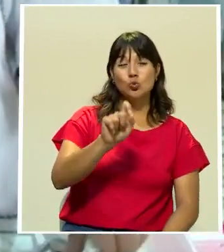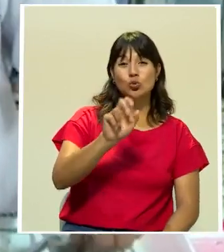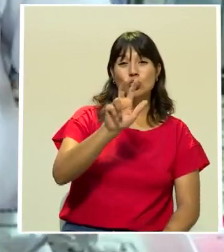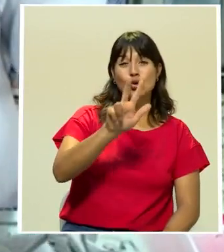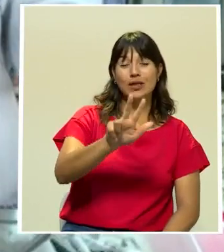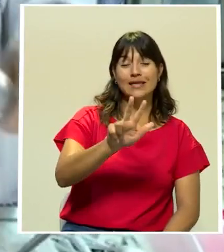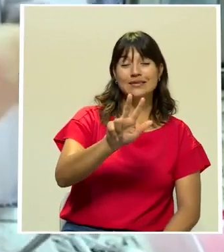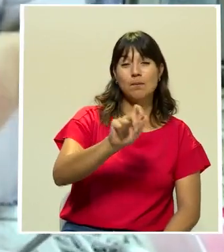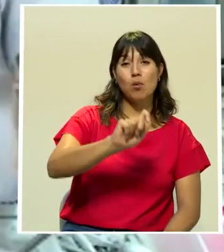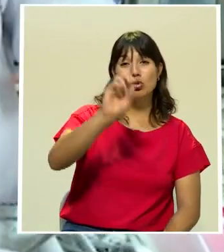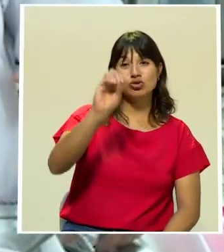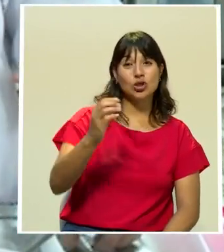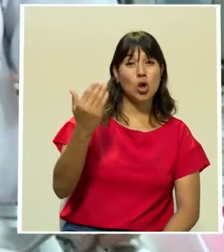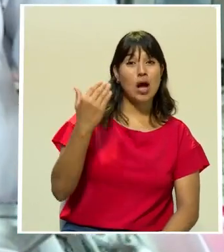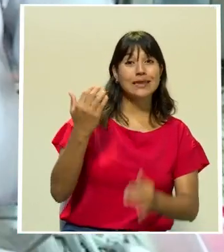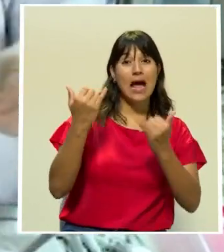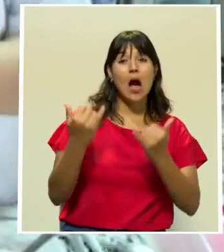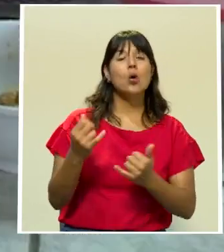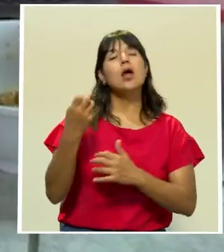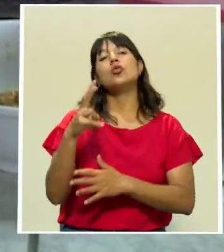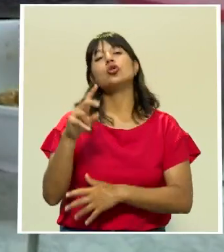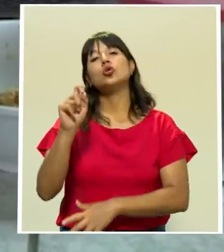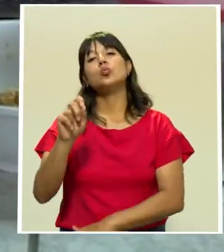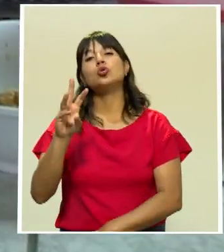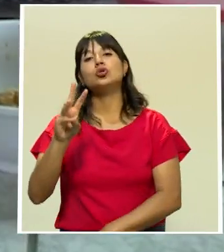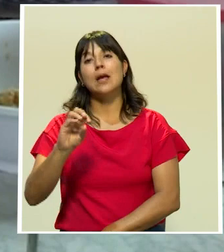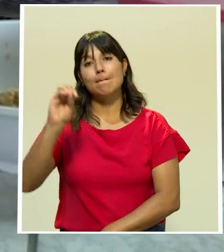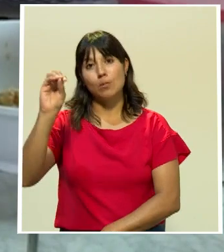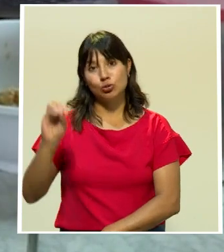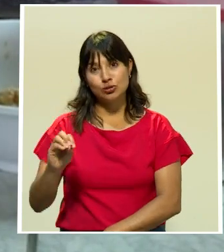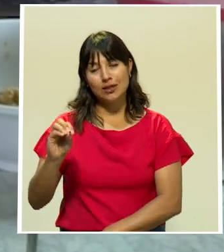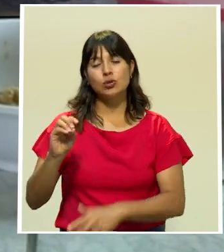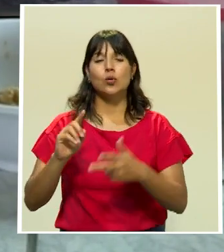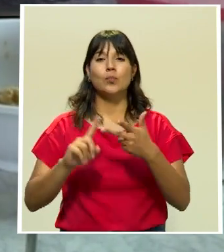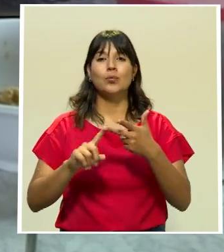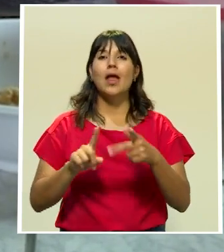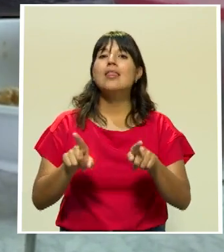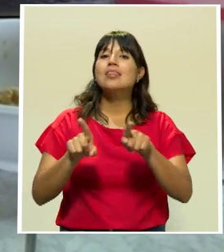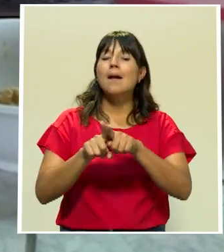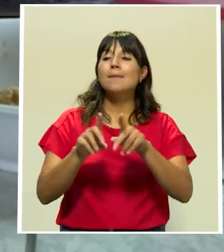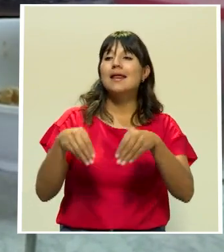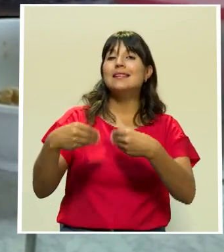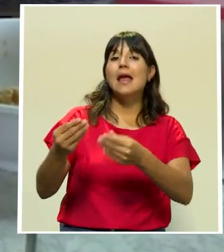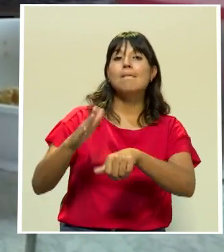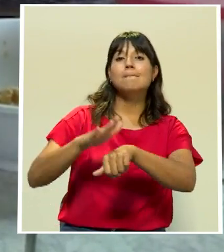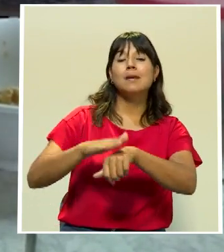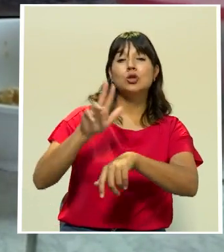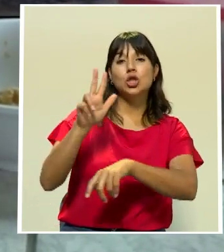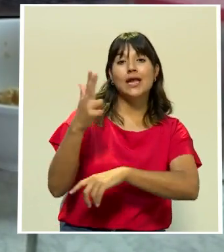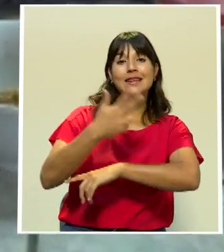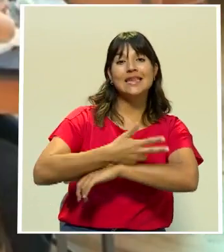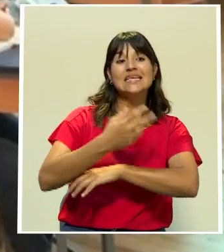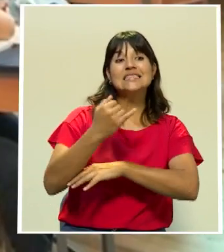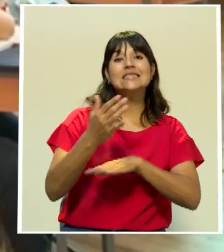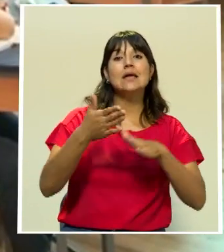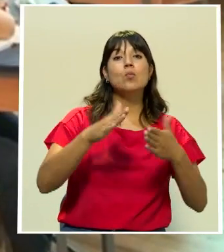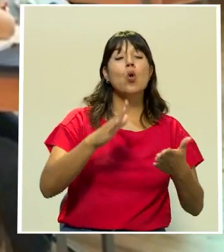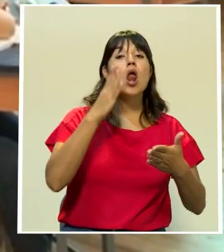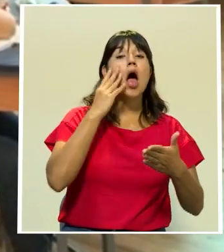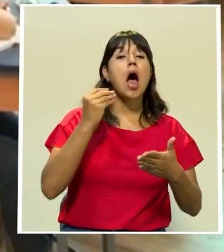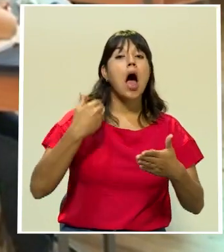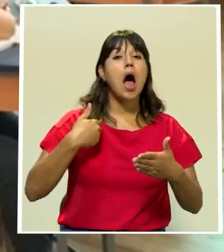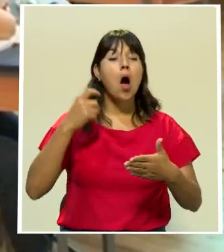del salario a 12,6% a partir del otro año. También brinda licencia de 3 días cuando fallezcan abuelos de